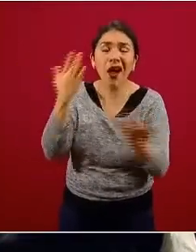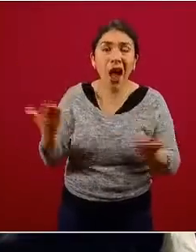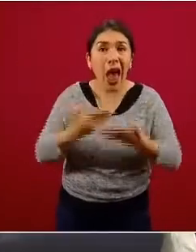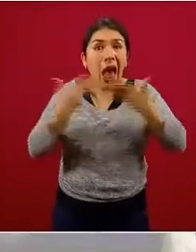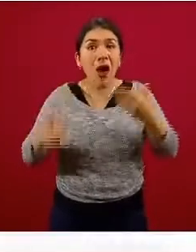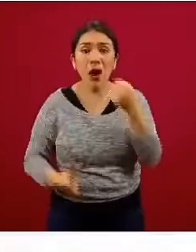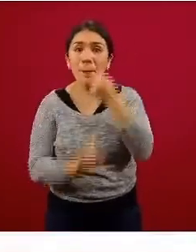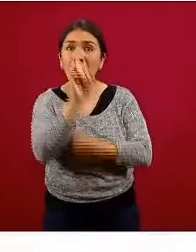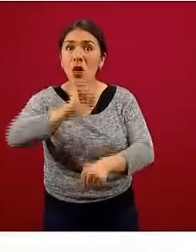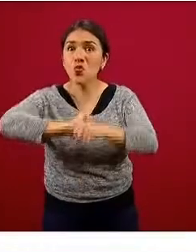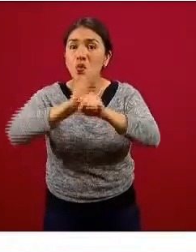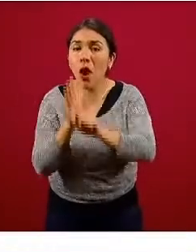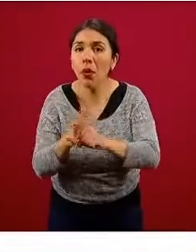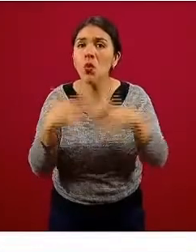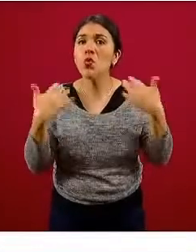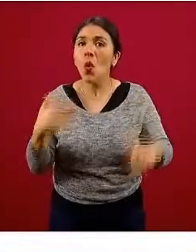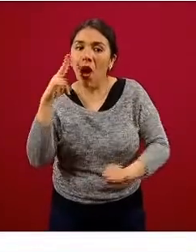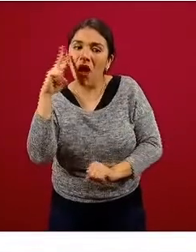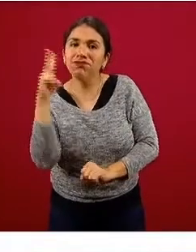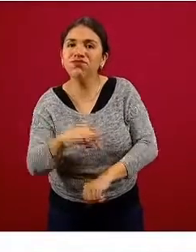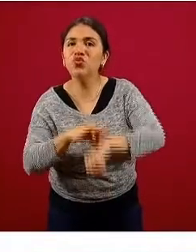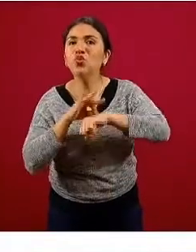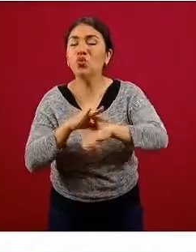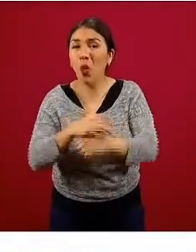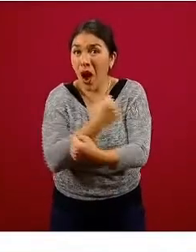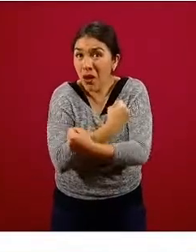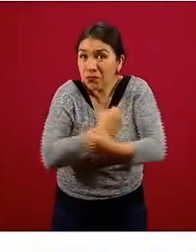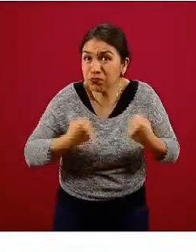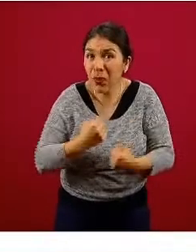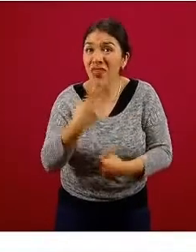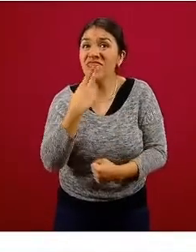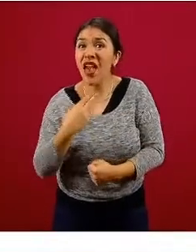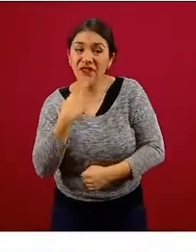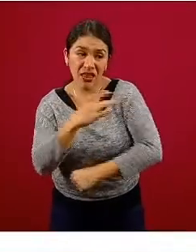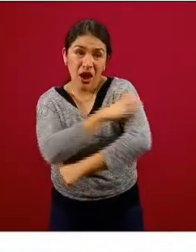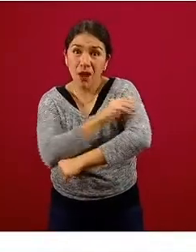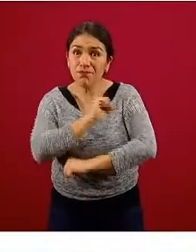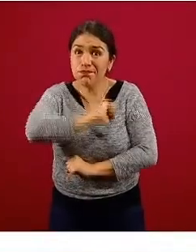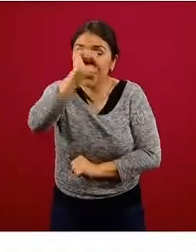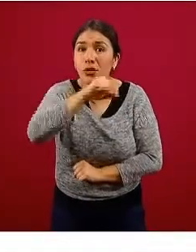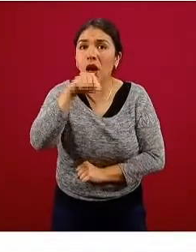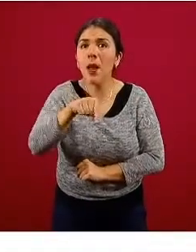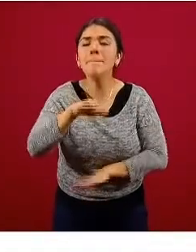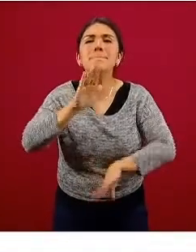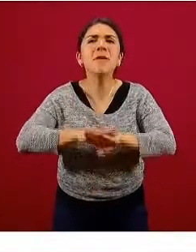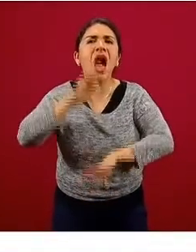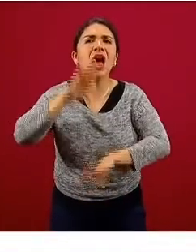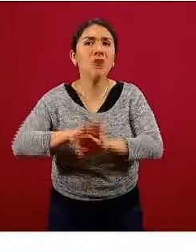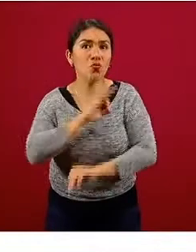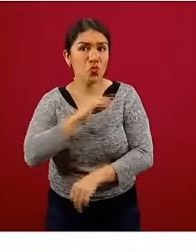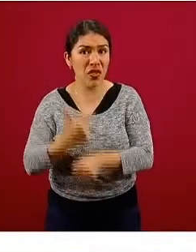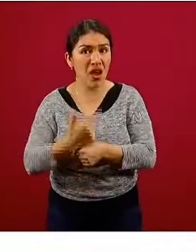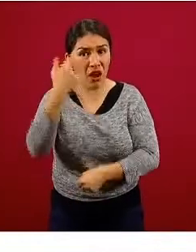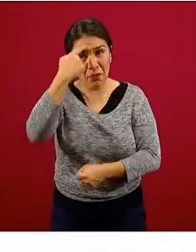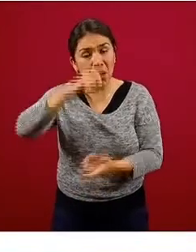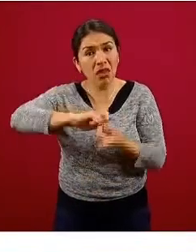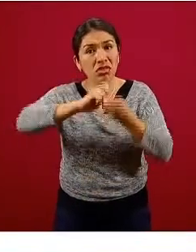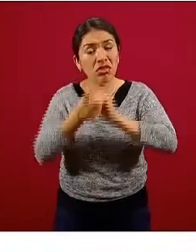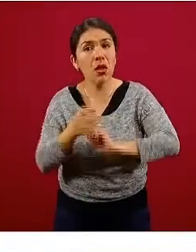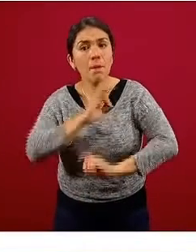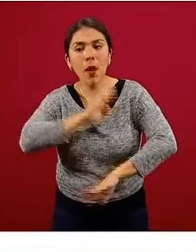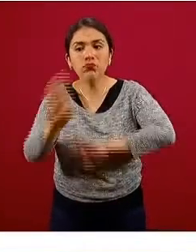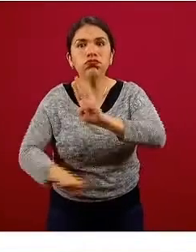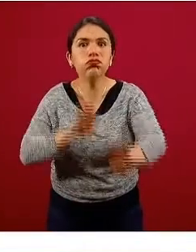de coronavirus nos hace ver que la obesidad, la diabetes y la hipertensión aumentan el riesgo de